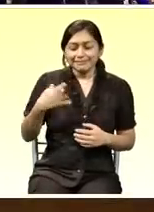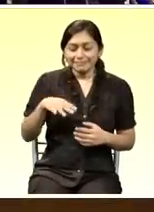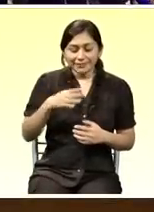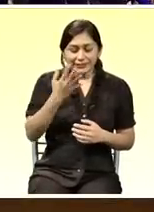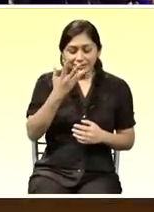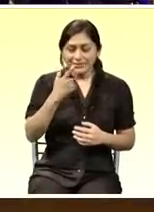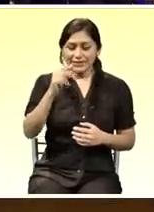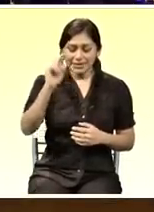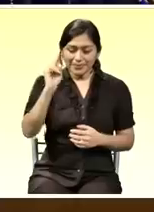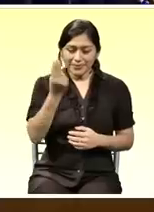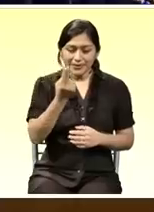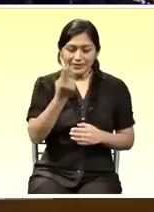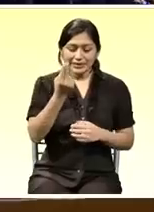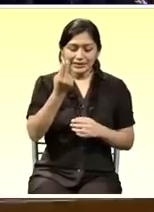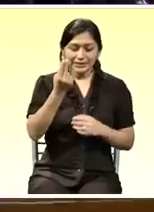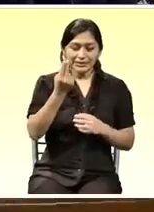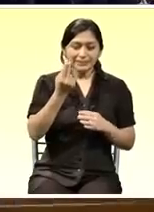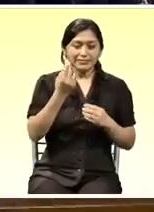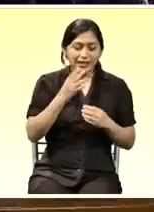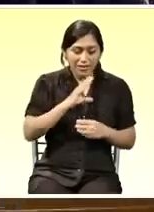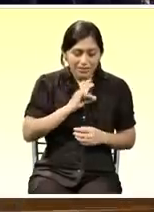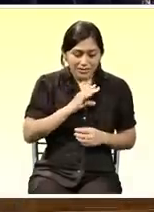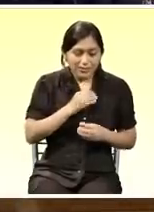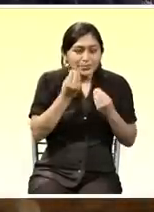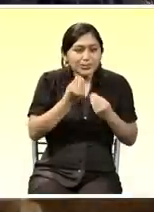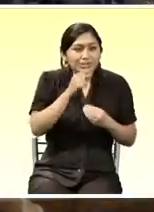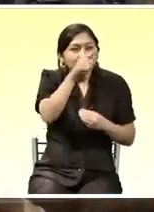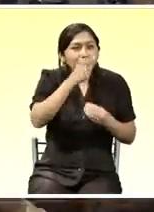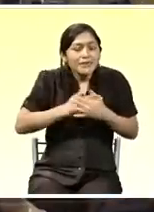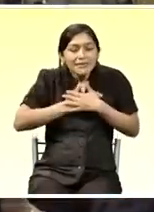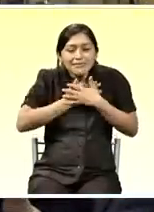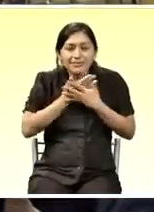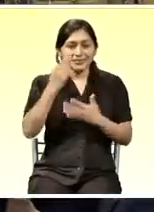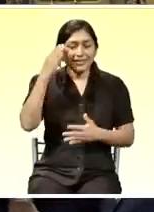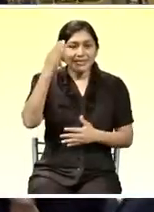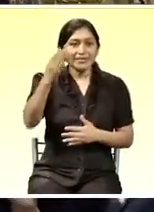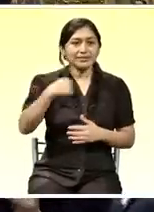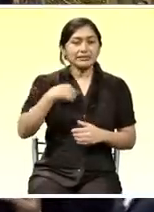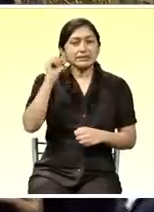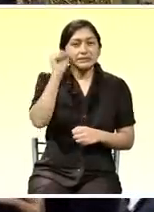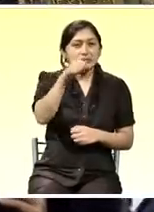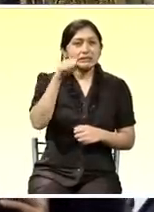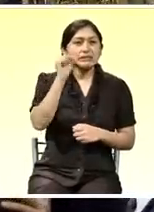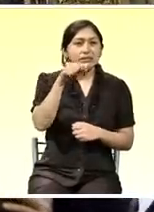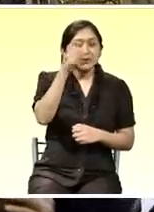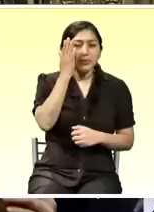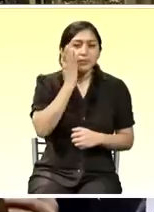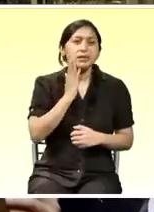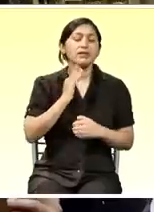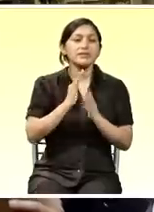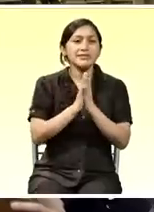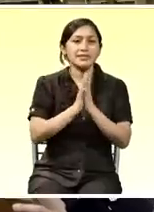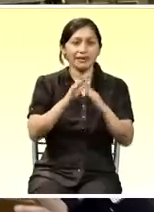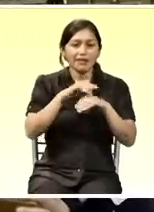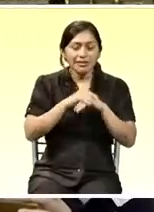pies. Pues amándome tanto, me atreví a ofender a un Dios tan bueno, tan santo y tan